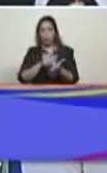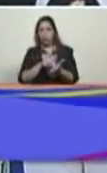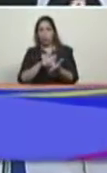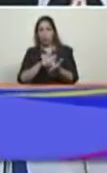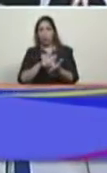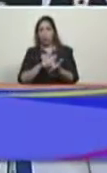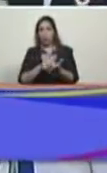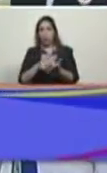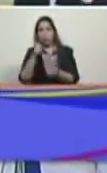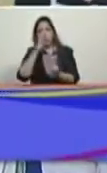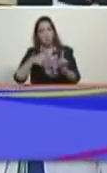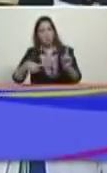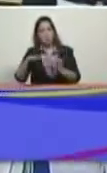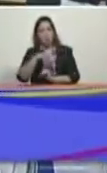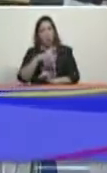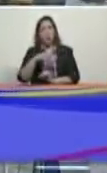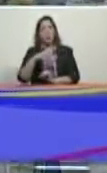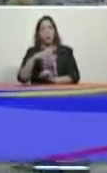cívico-militares,